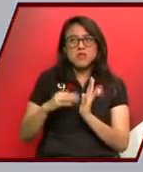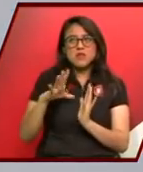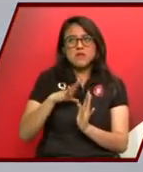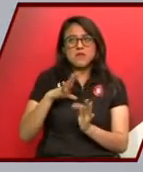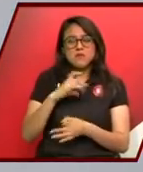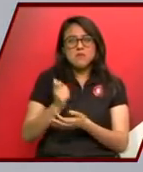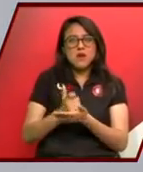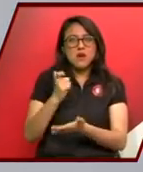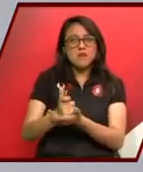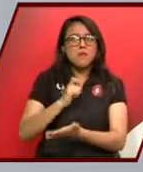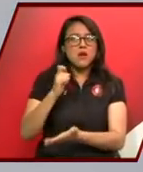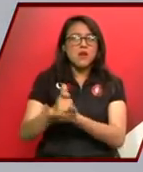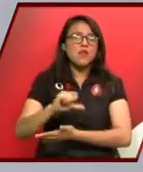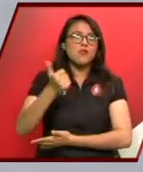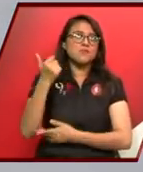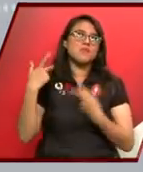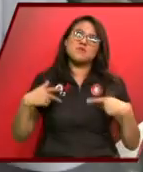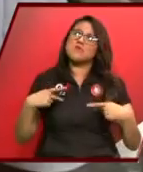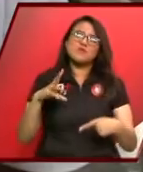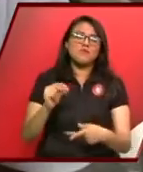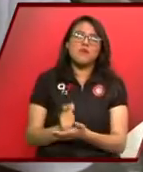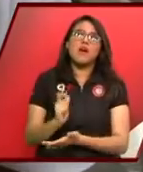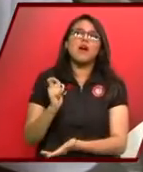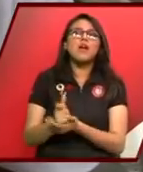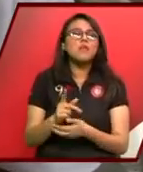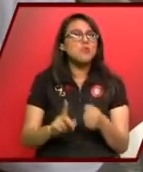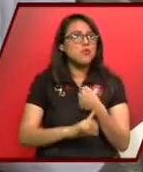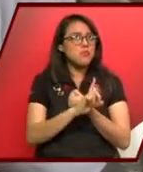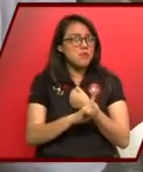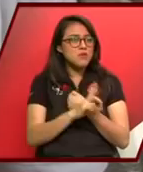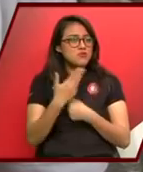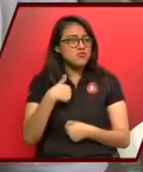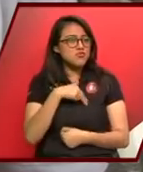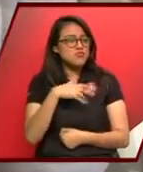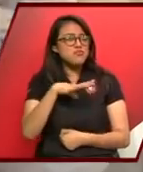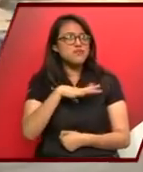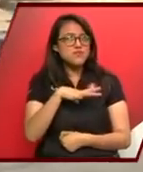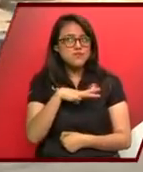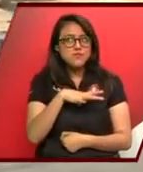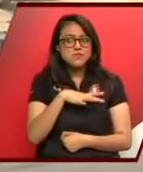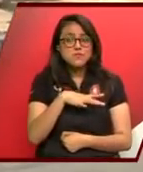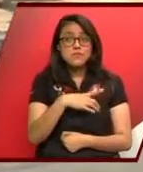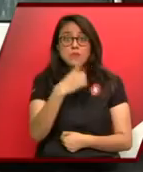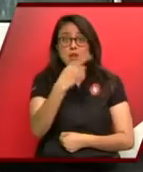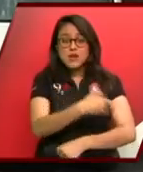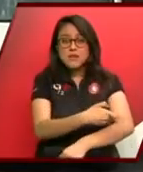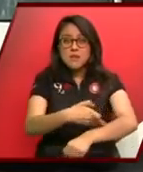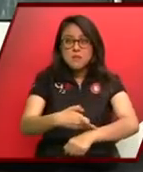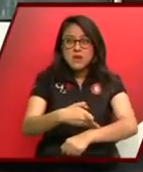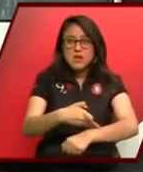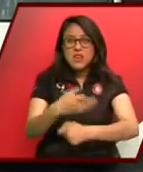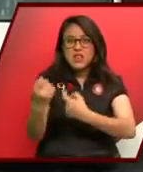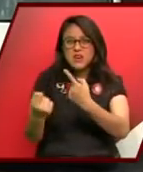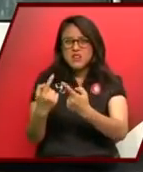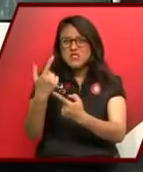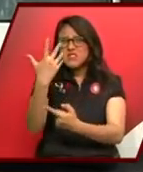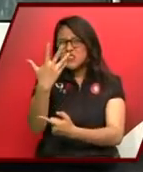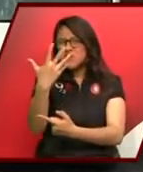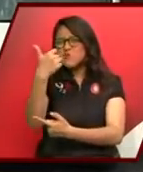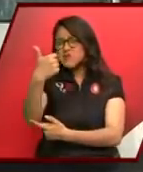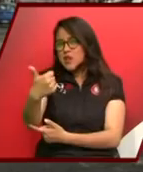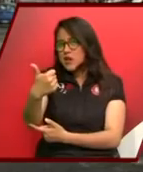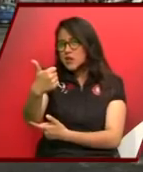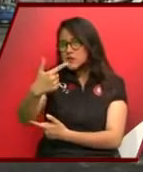de pagos que no han hecho los morosos. El problema que tenemos es precisamente con unas familias que son como